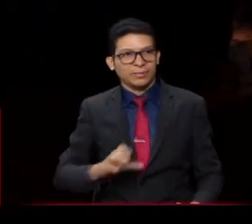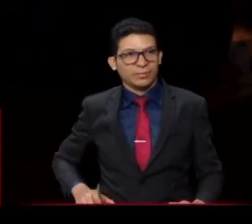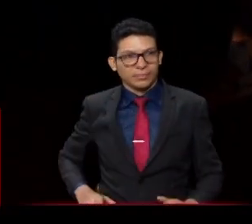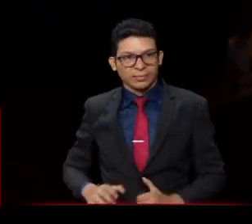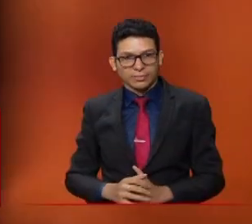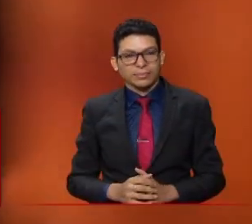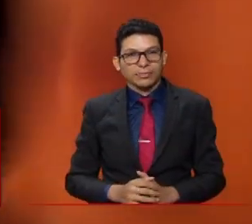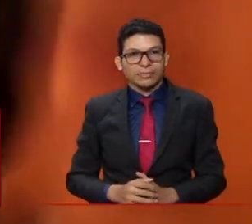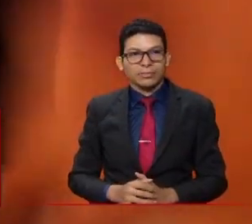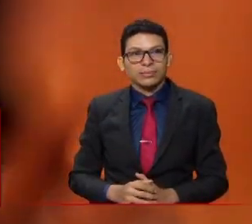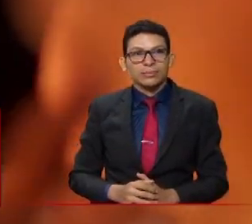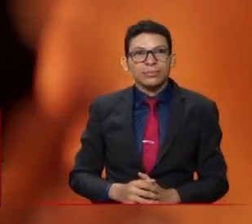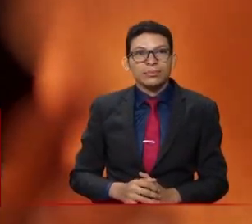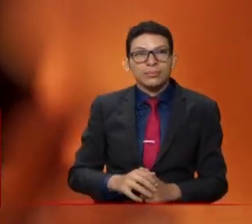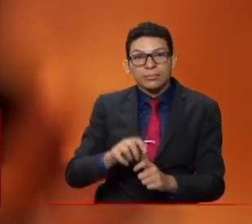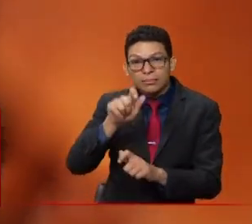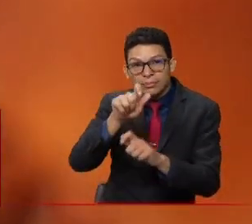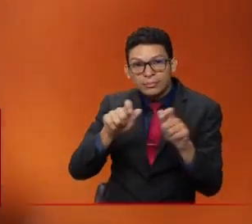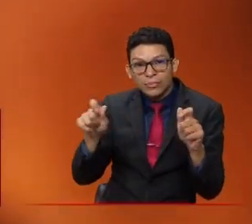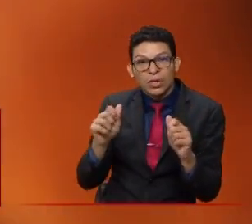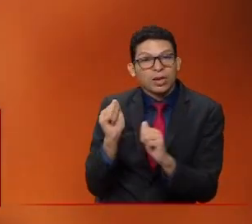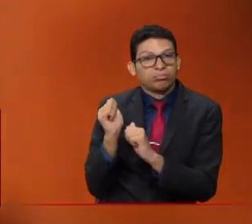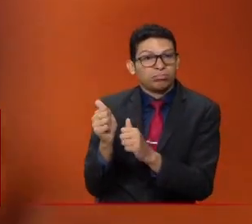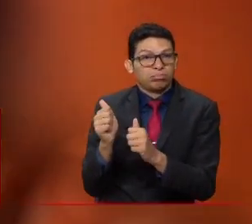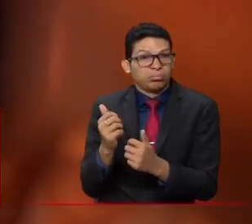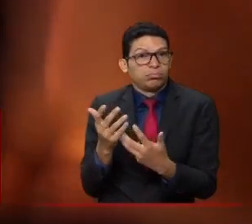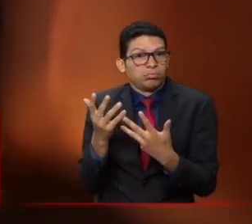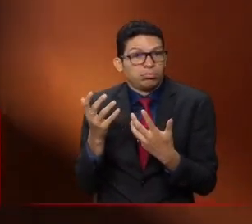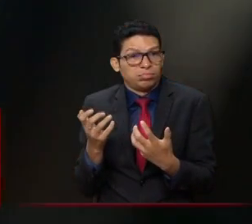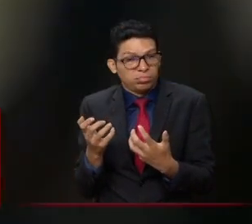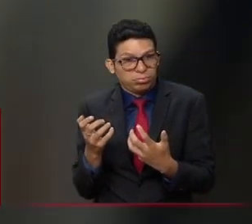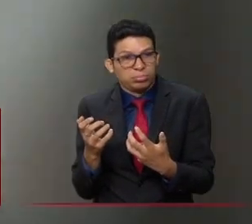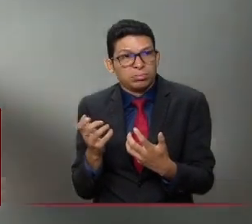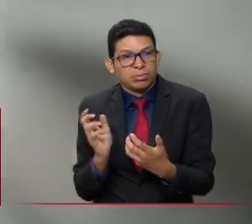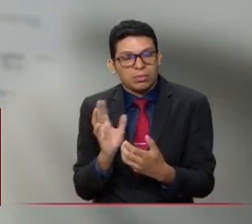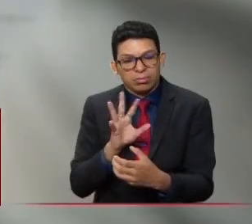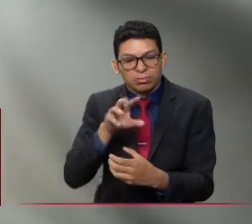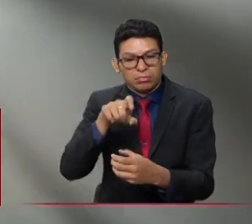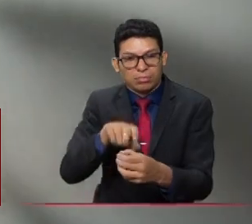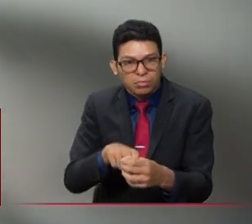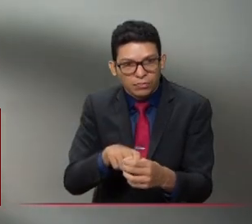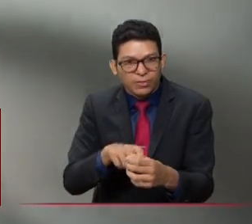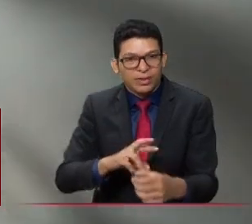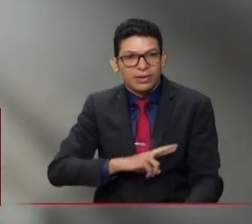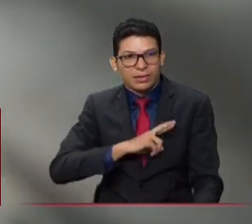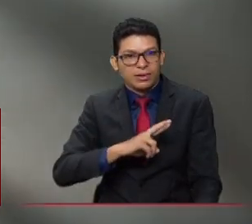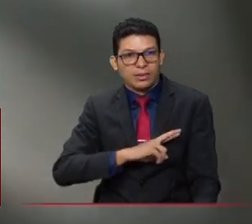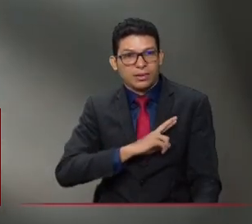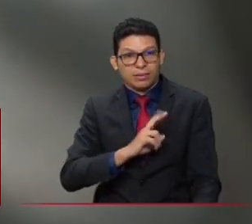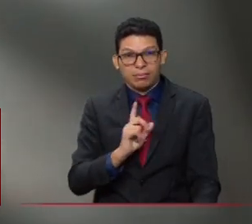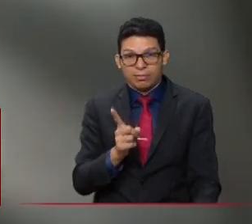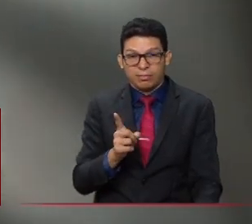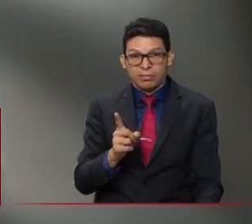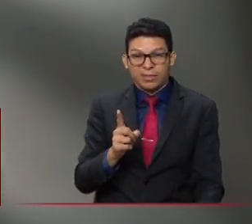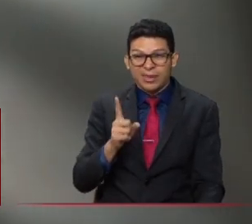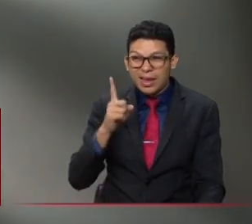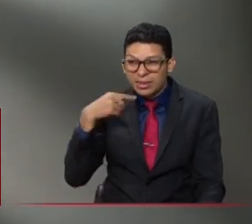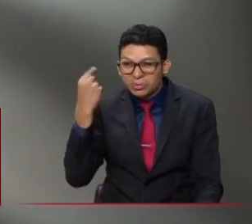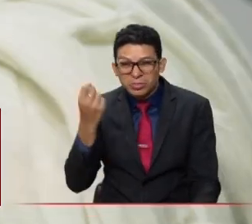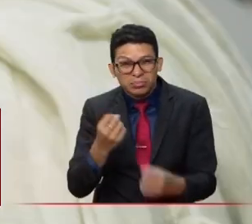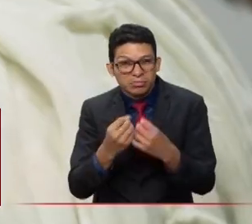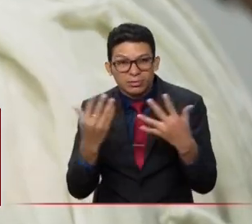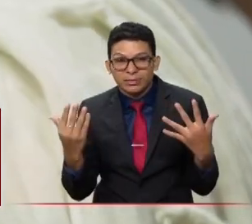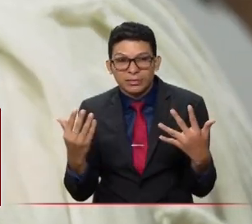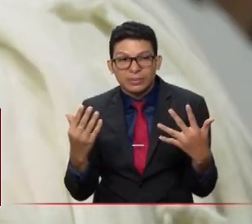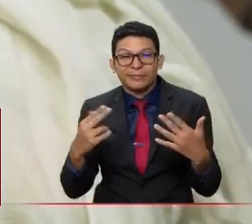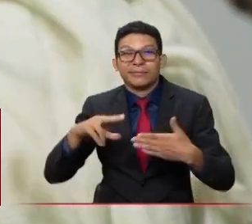de personas por su propia voluntad queriendo unirse a la religión no es tan común, y este